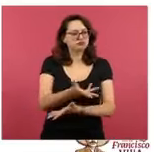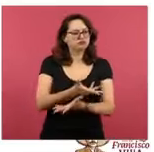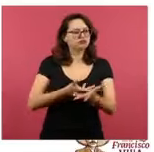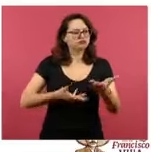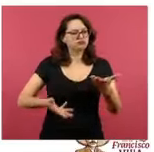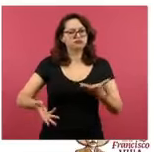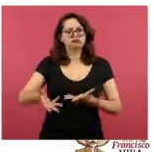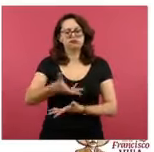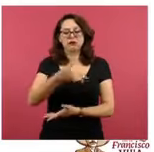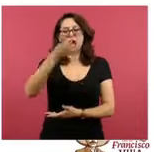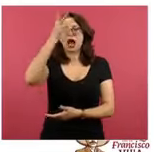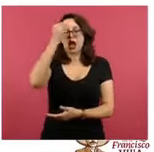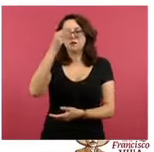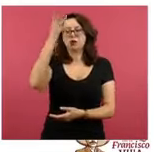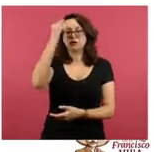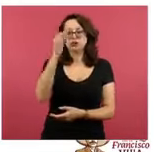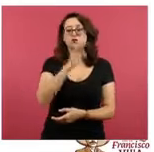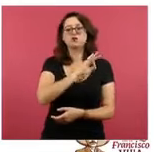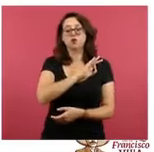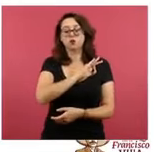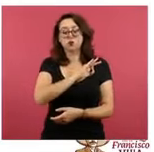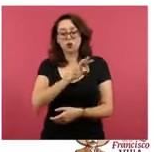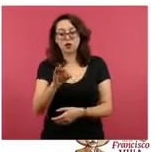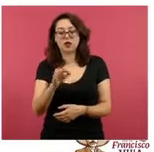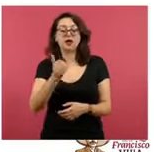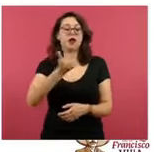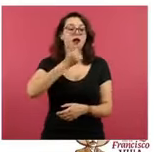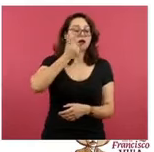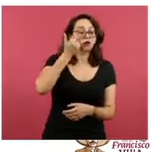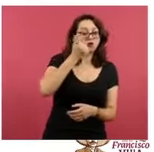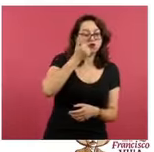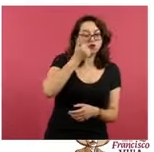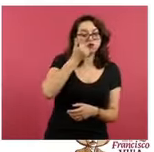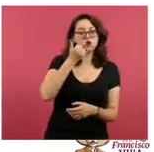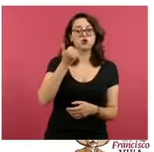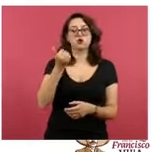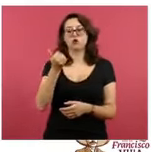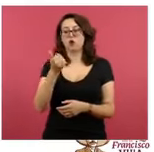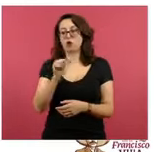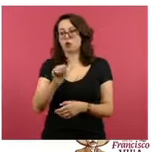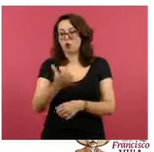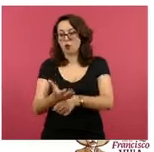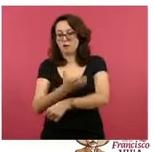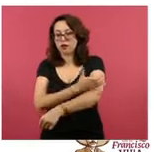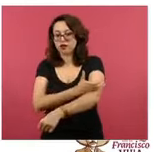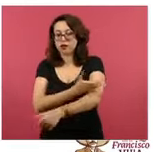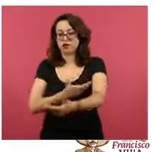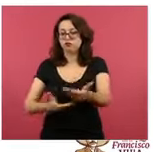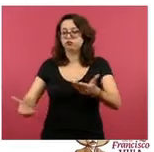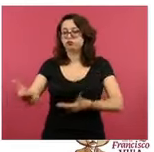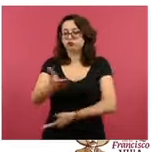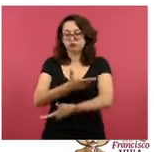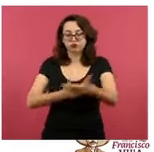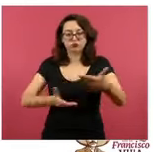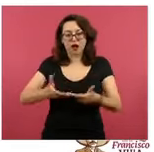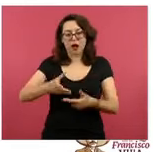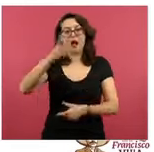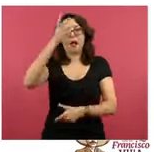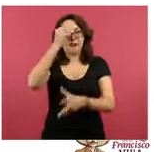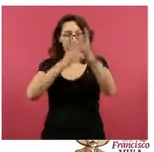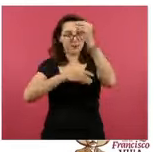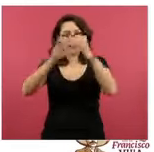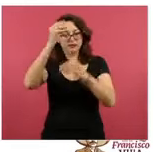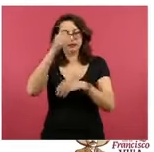entre docentes y estudiantes, entre estudiantes y estudiantes, porque también hay un aprendizaje entre